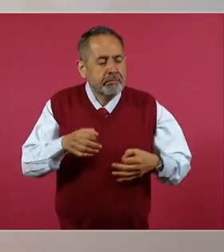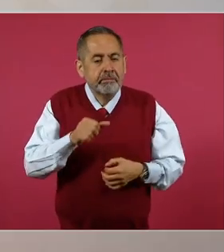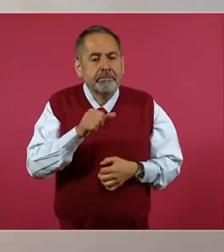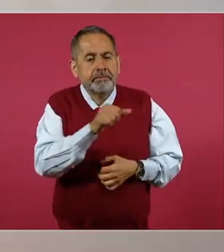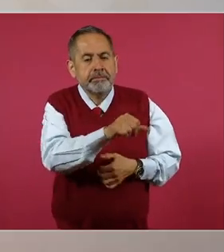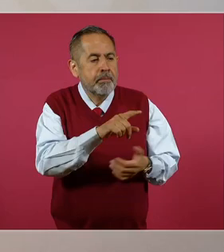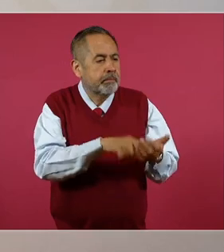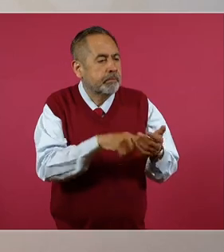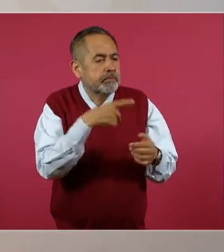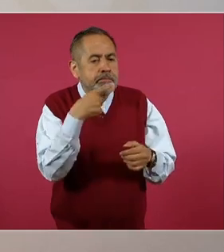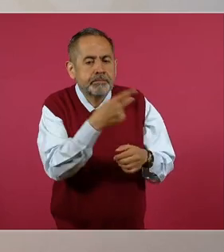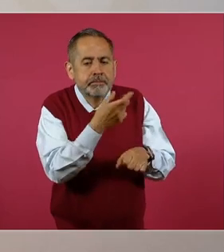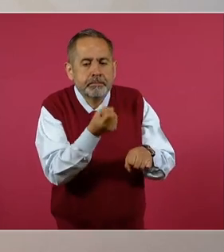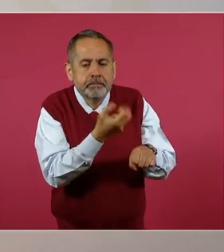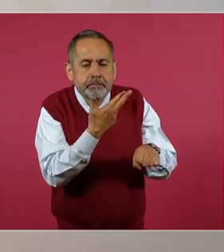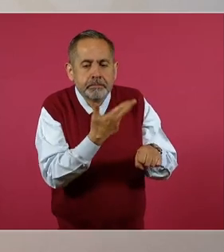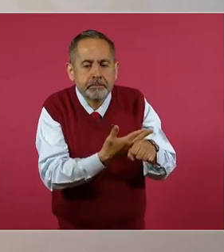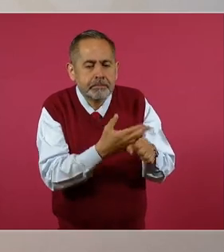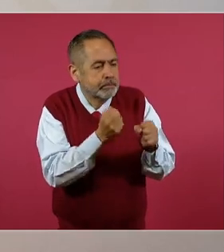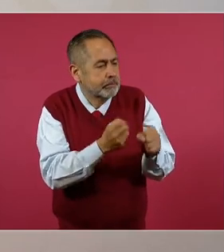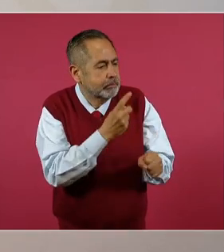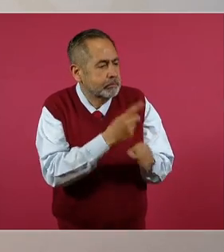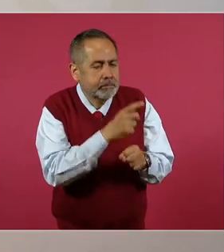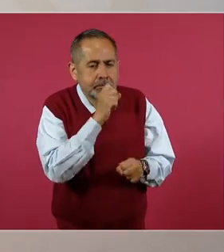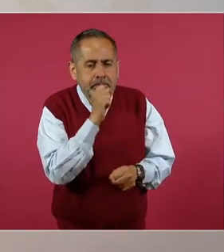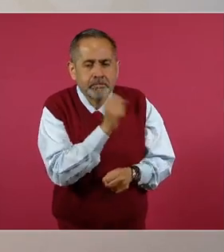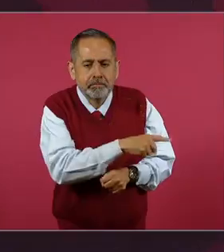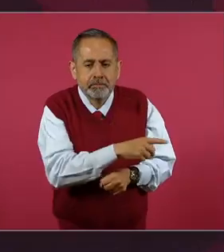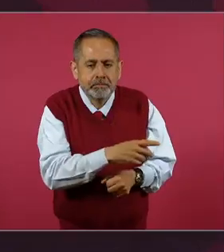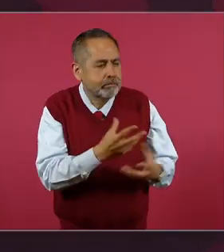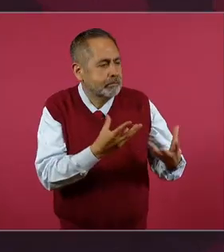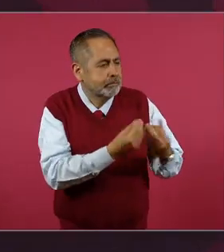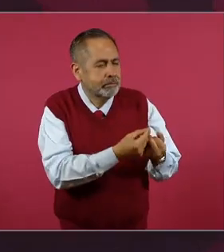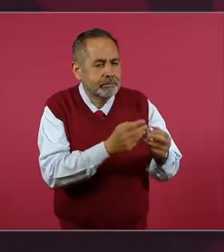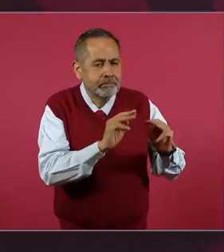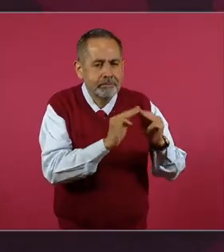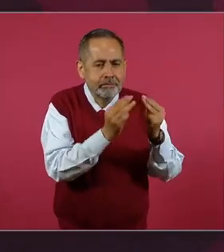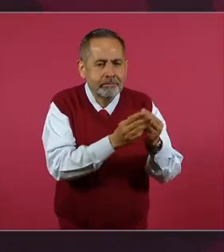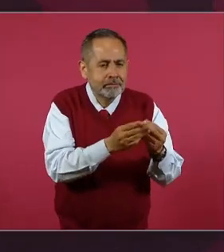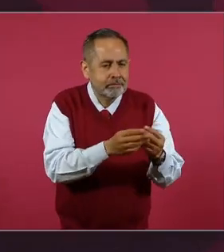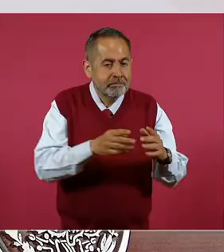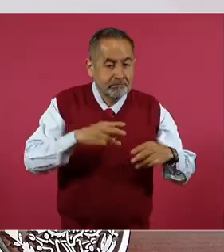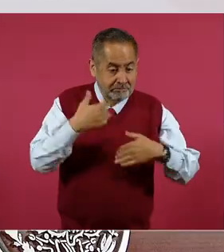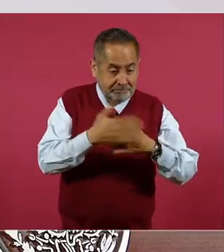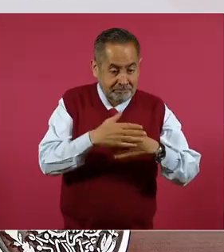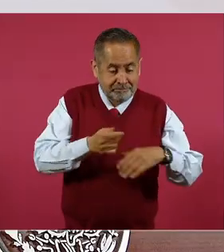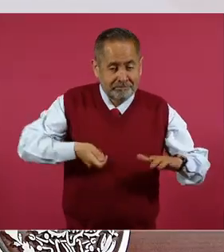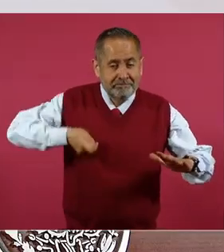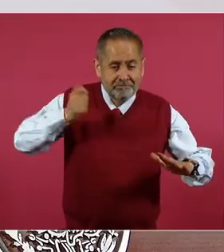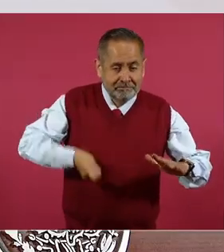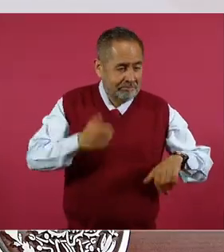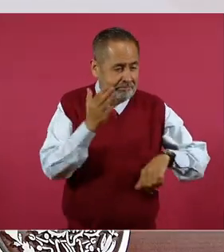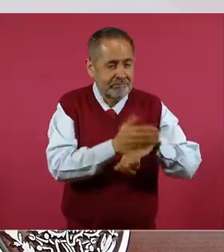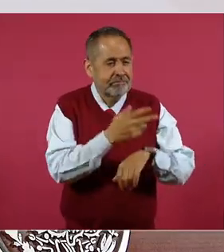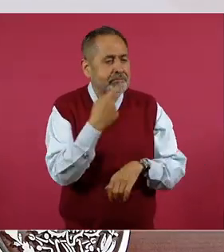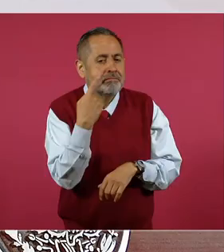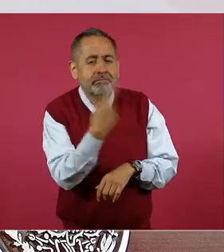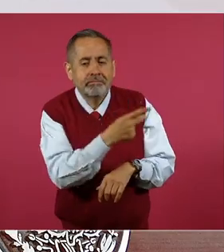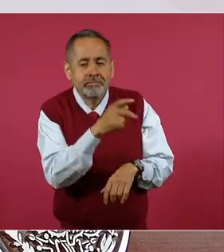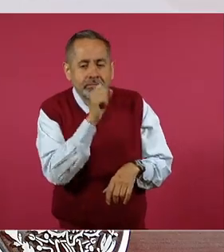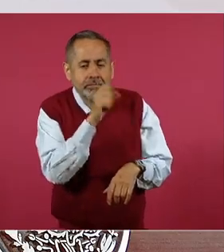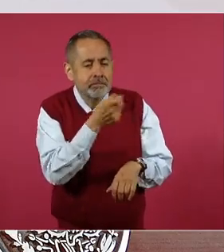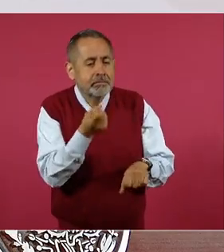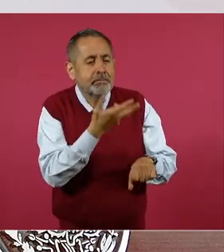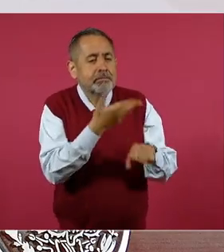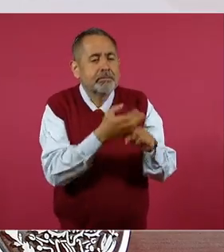a su secretario de seguridad por estar a sentenciar a su secretario de